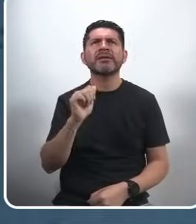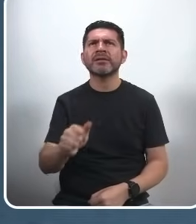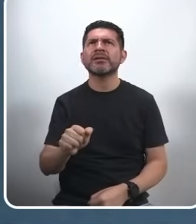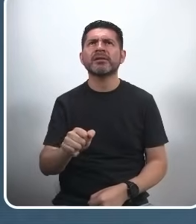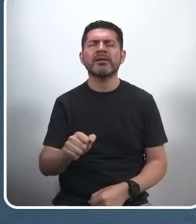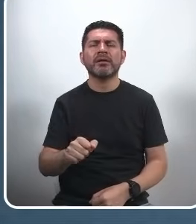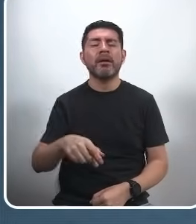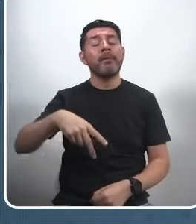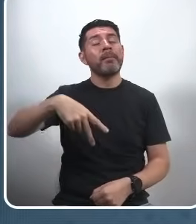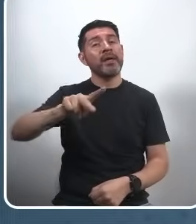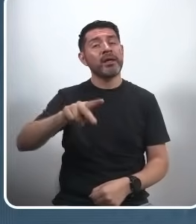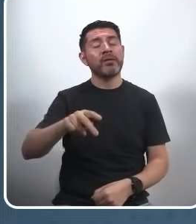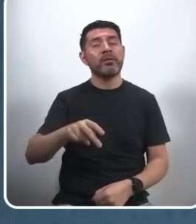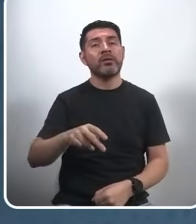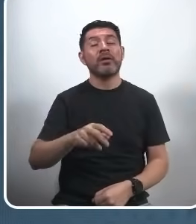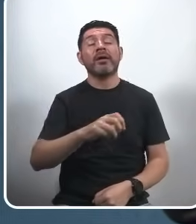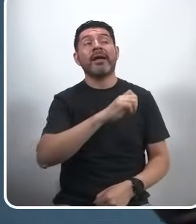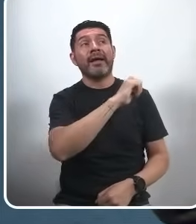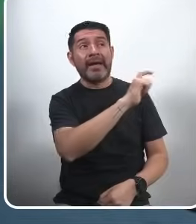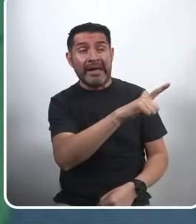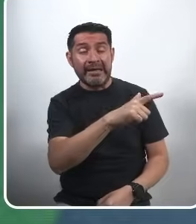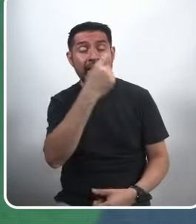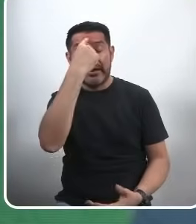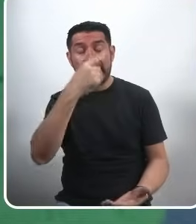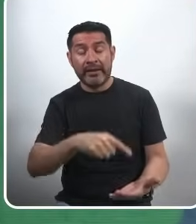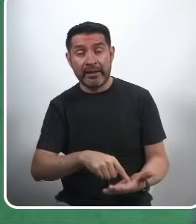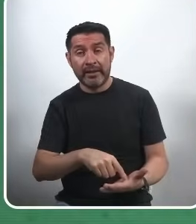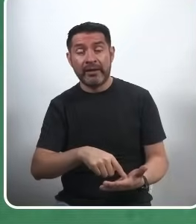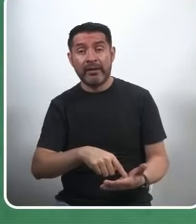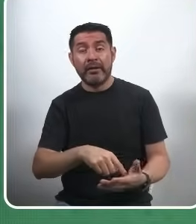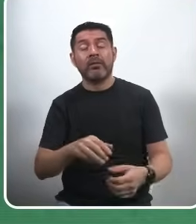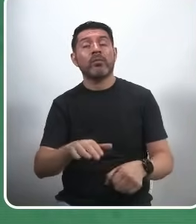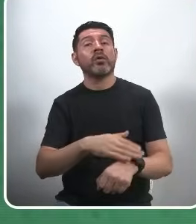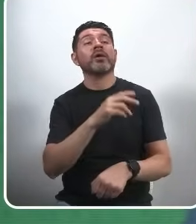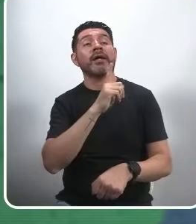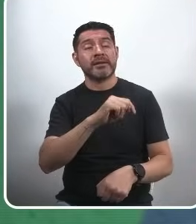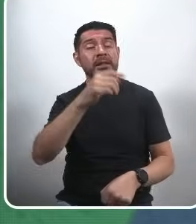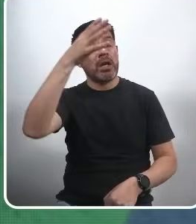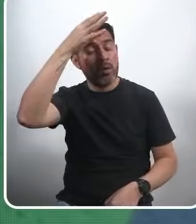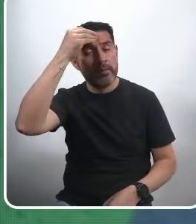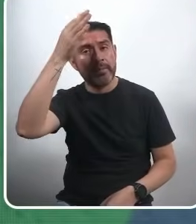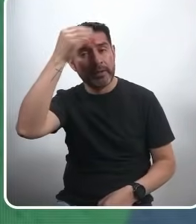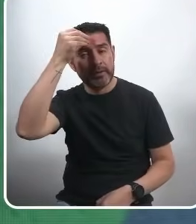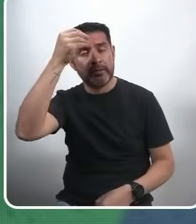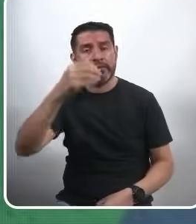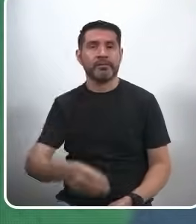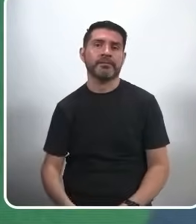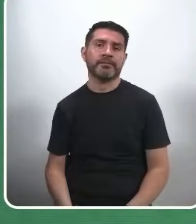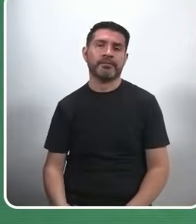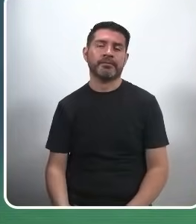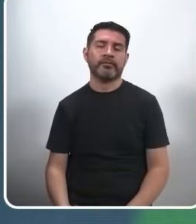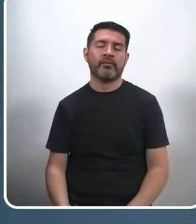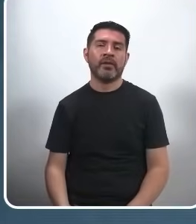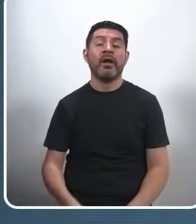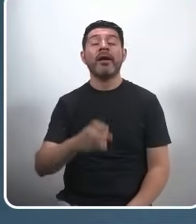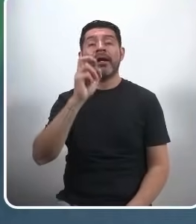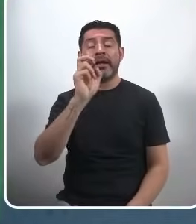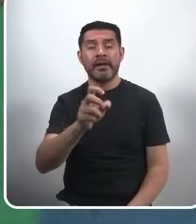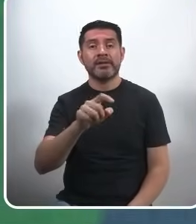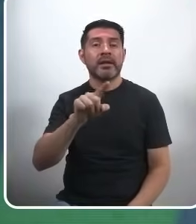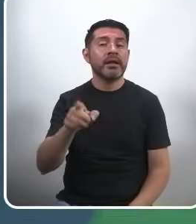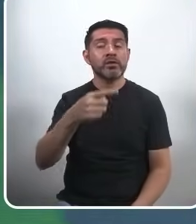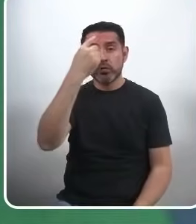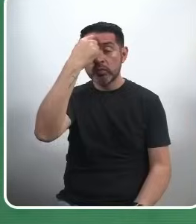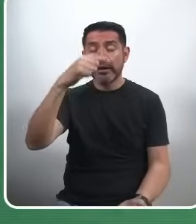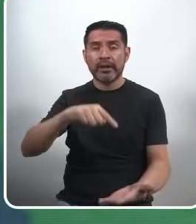lo enseñaron. Es una creencia falsa. Y esa creencia falsa la llevó a tener emociones profundas que le llevó a tener decisiones en